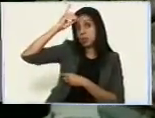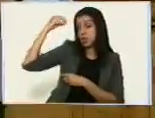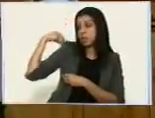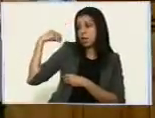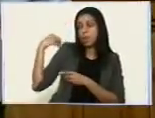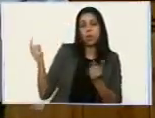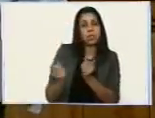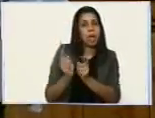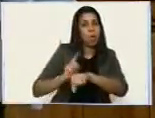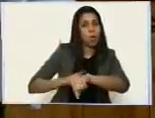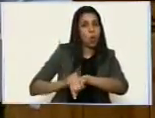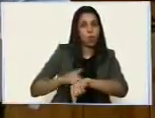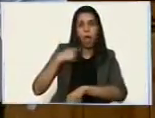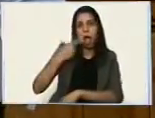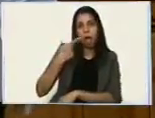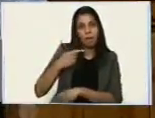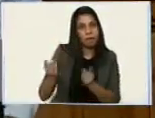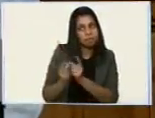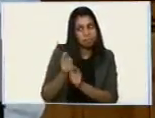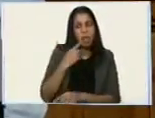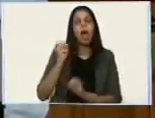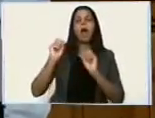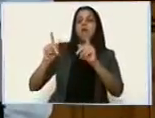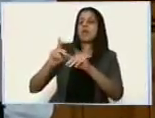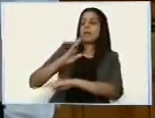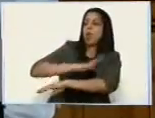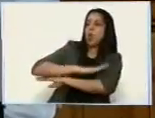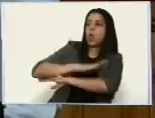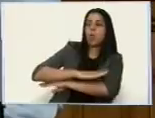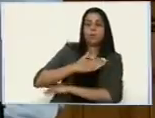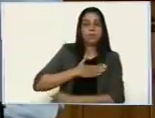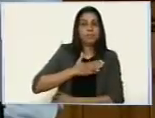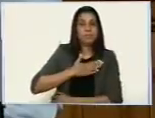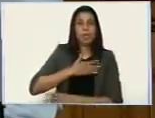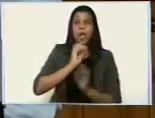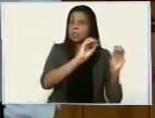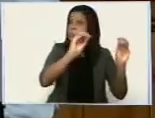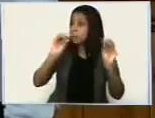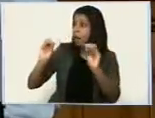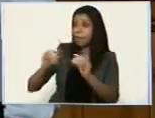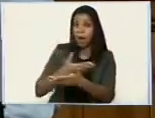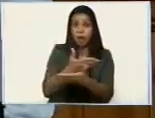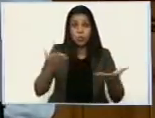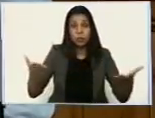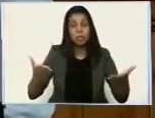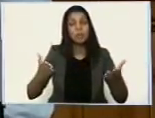racionalmente el tiempo y en ese sentido yo los convoco a apoyar